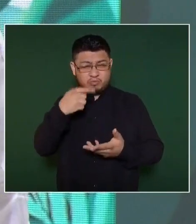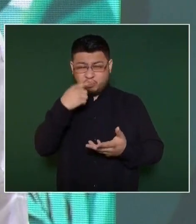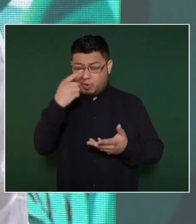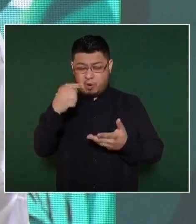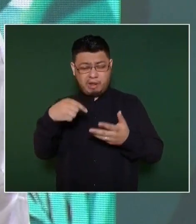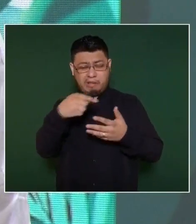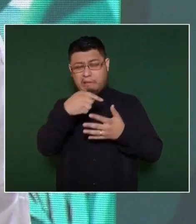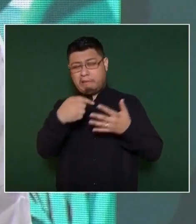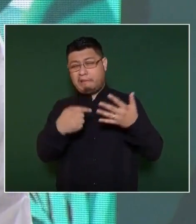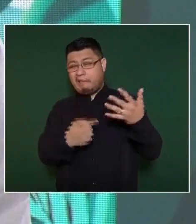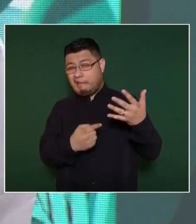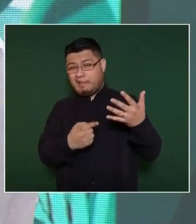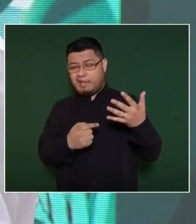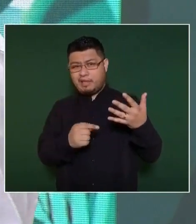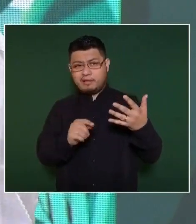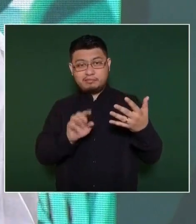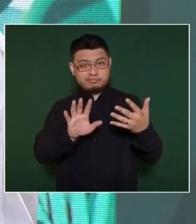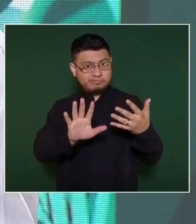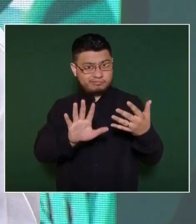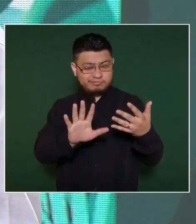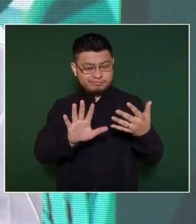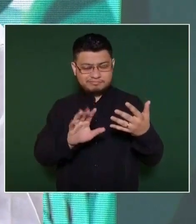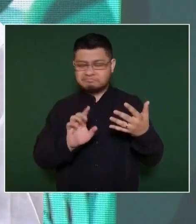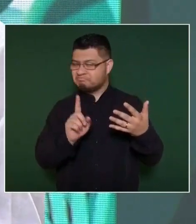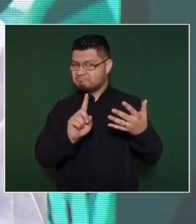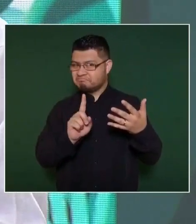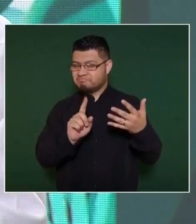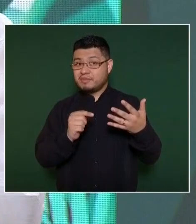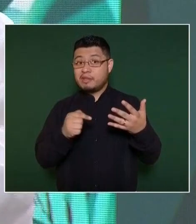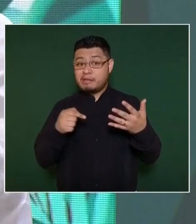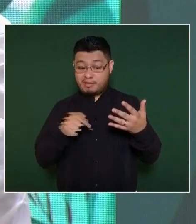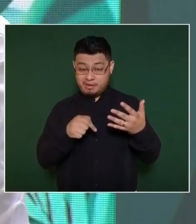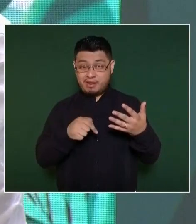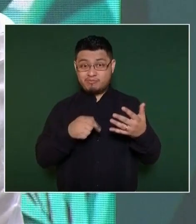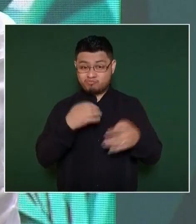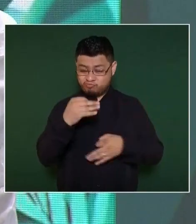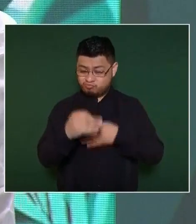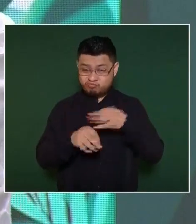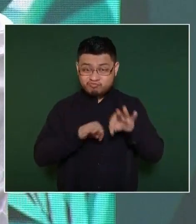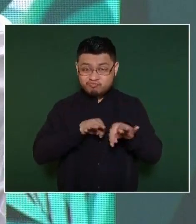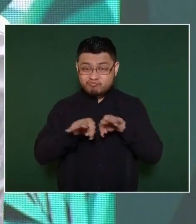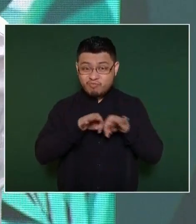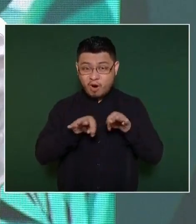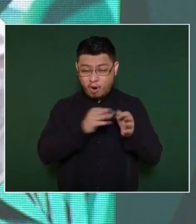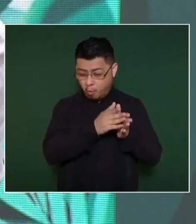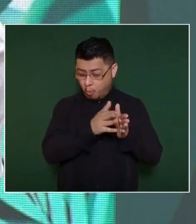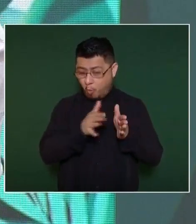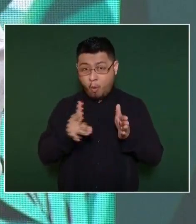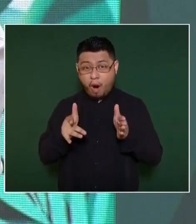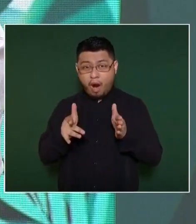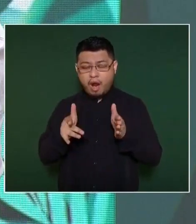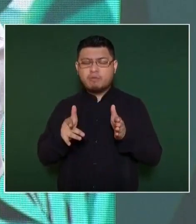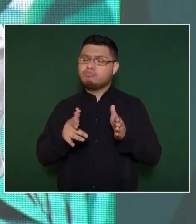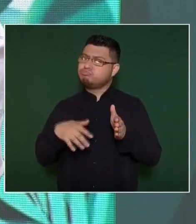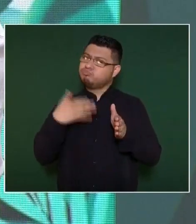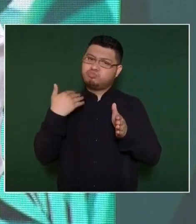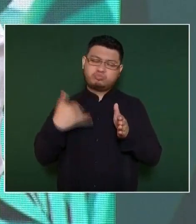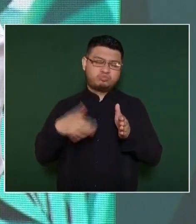si decimos que no hay una obra así en la actualidad en el